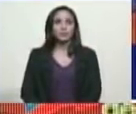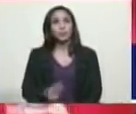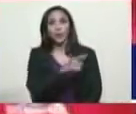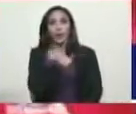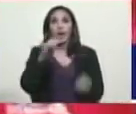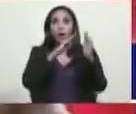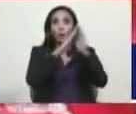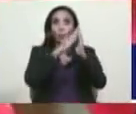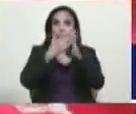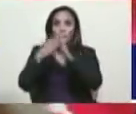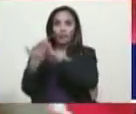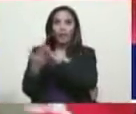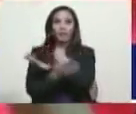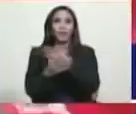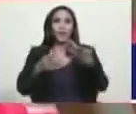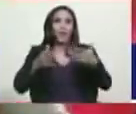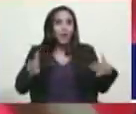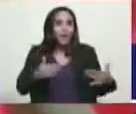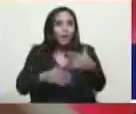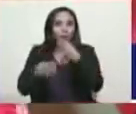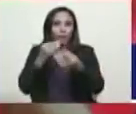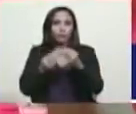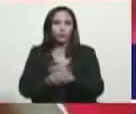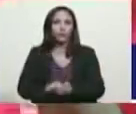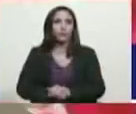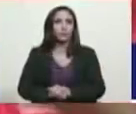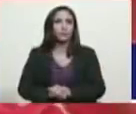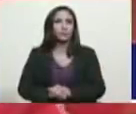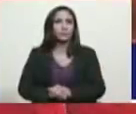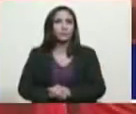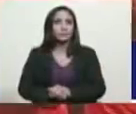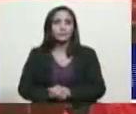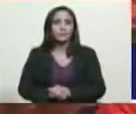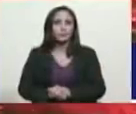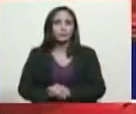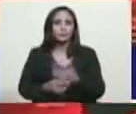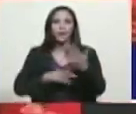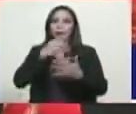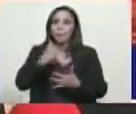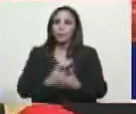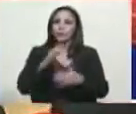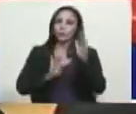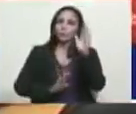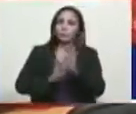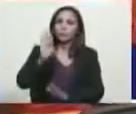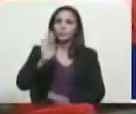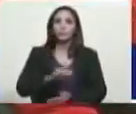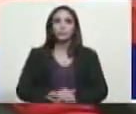en los CLAP, e impulsar proyectos productivos.